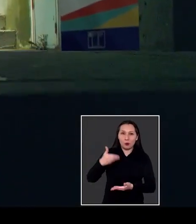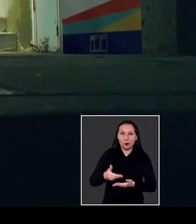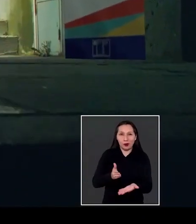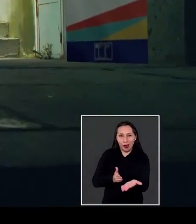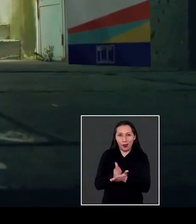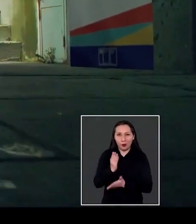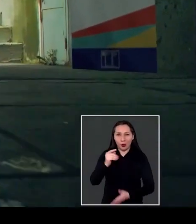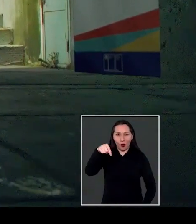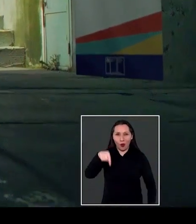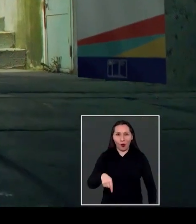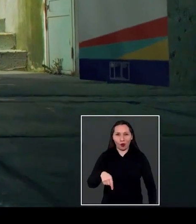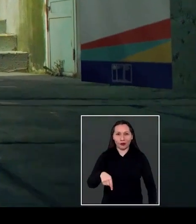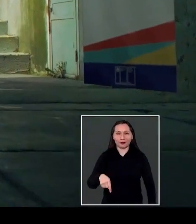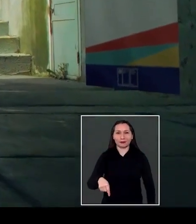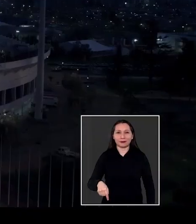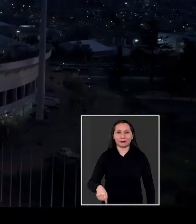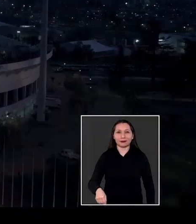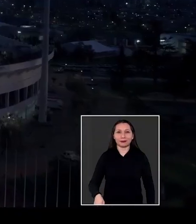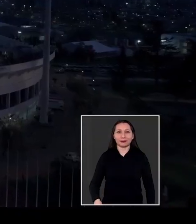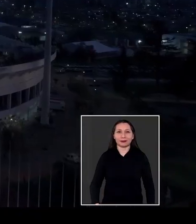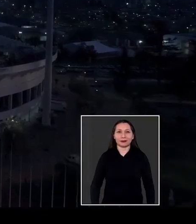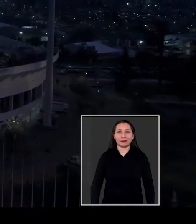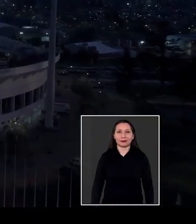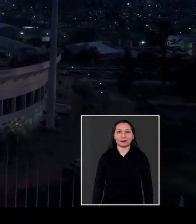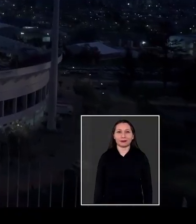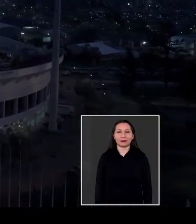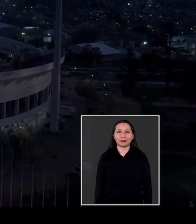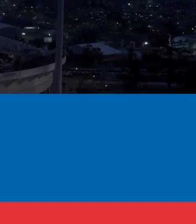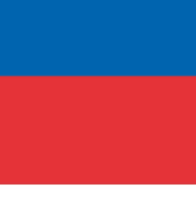legado comienza hoy.